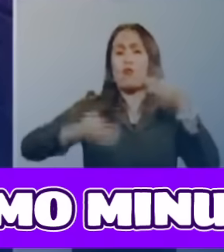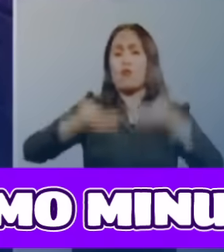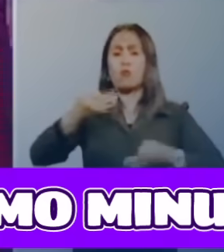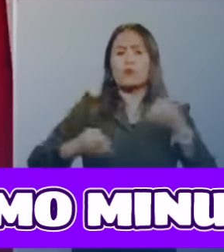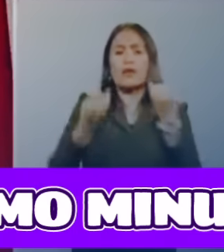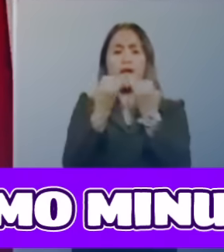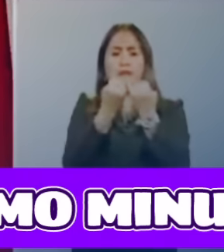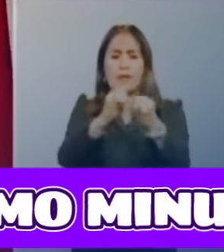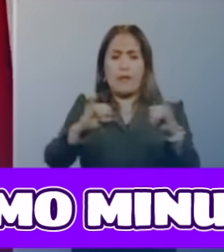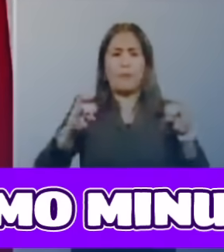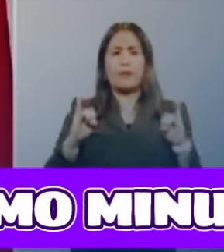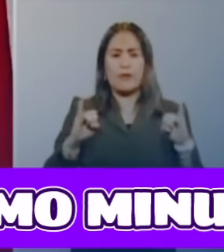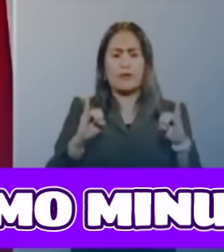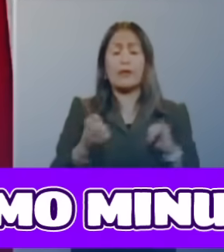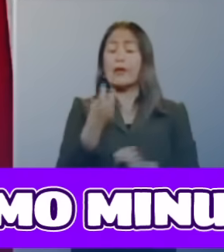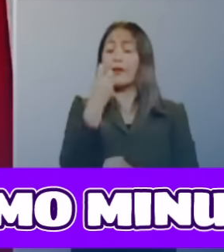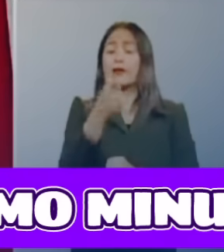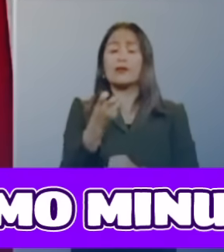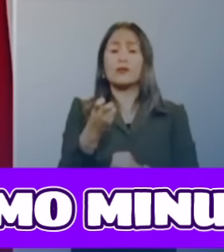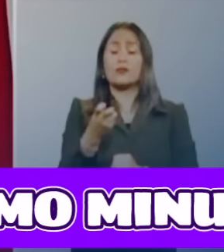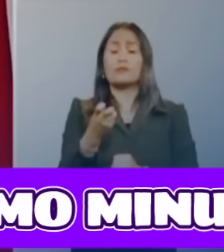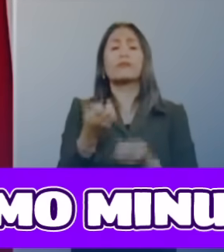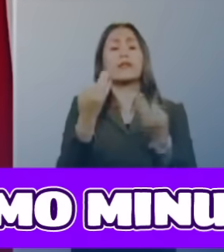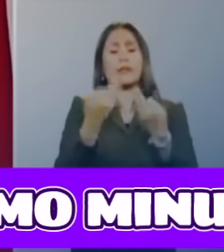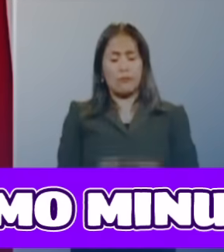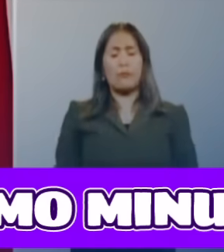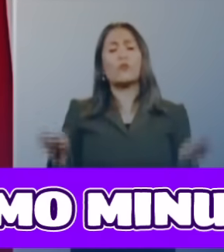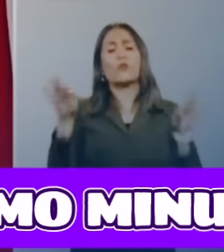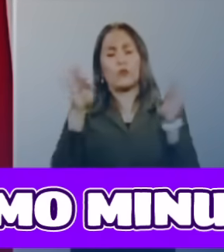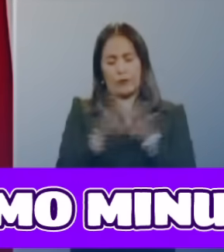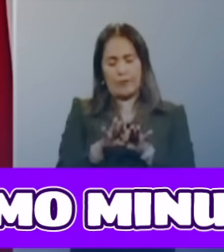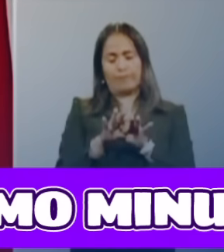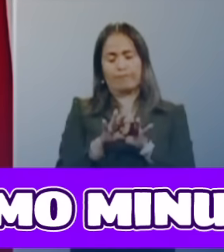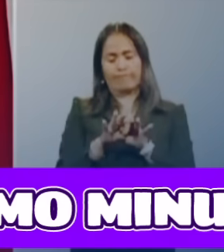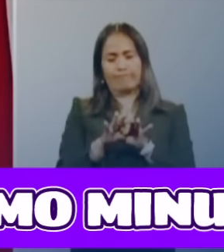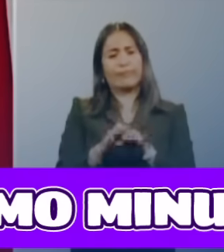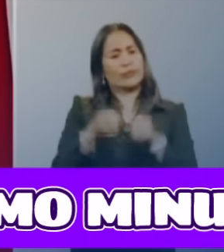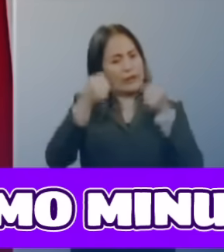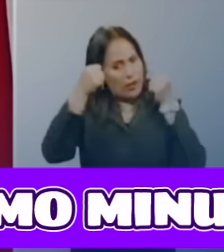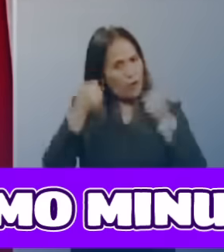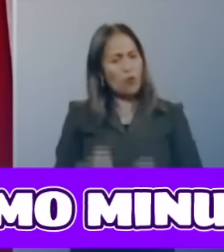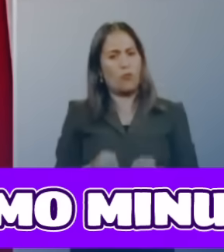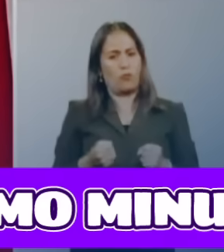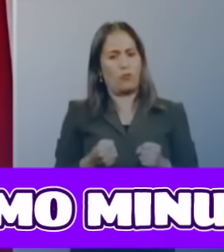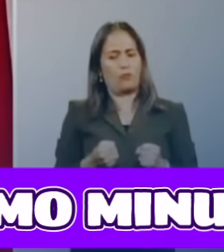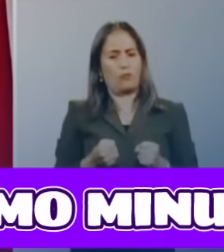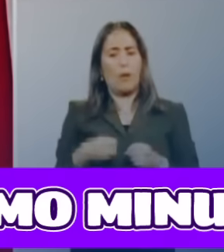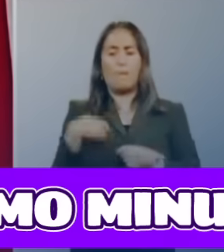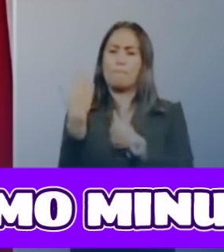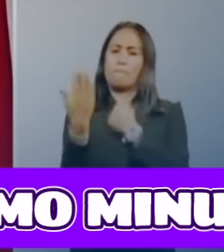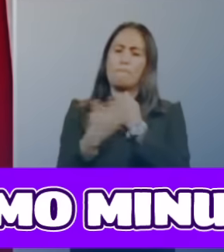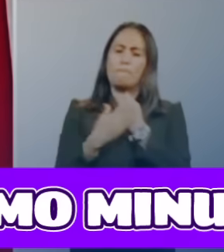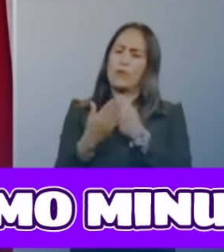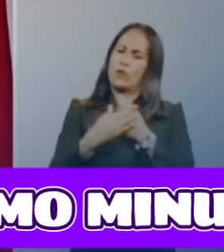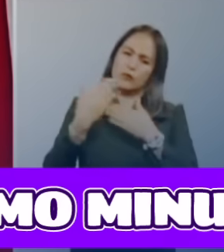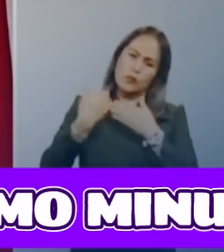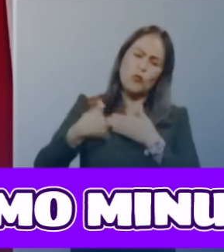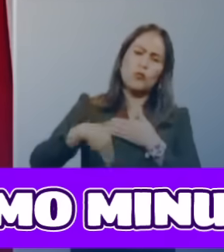como elemento indispensable para garantizar el sostenimiento y